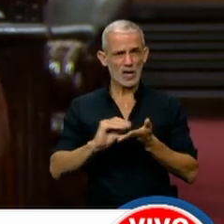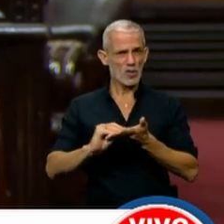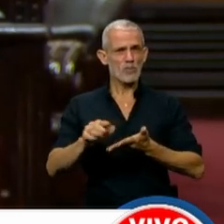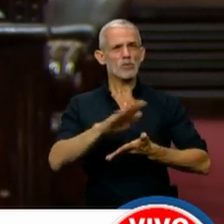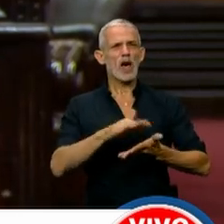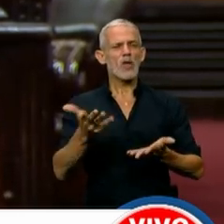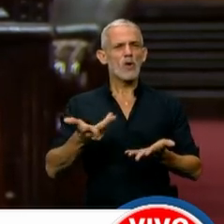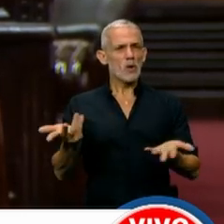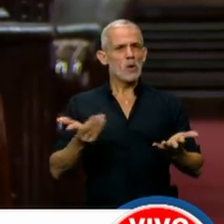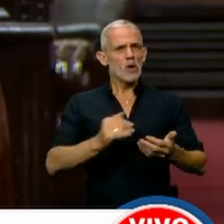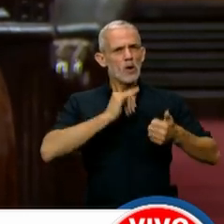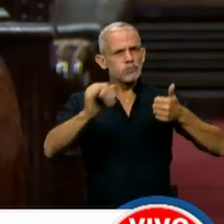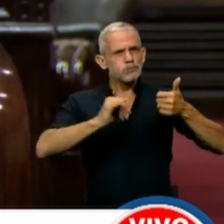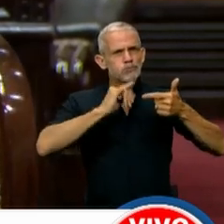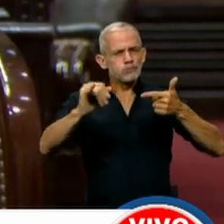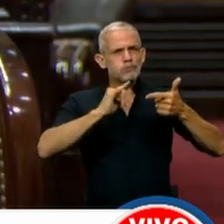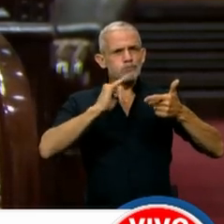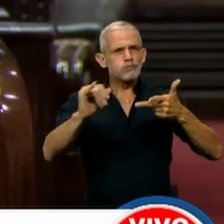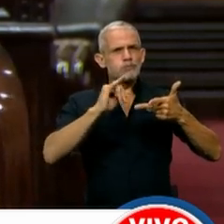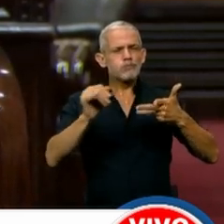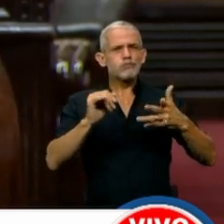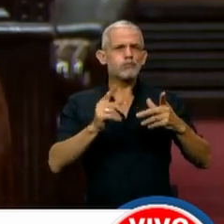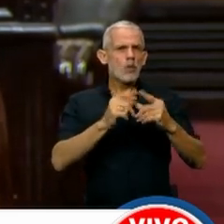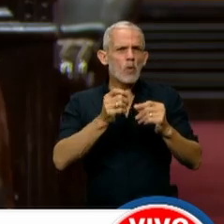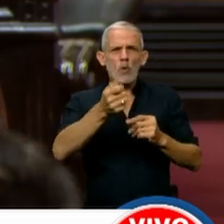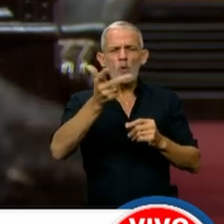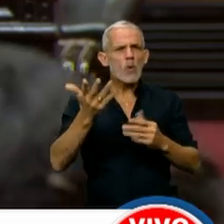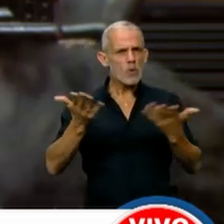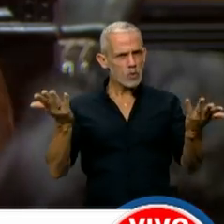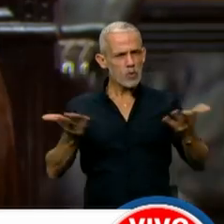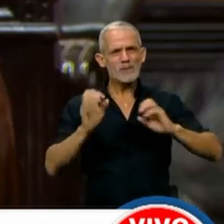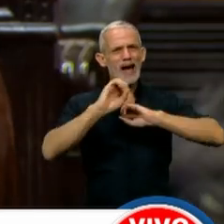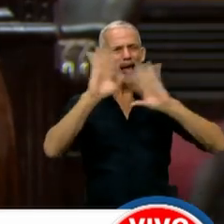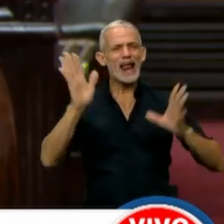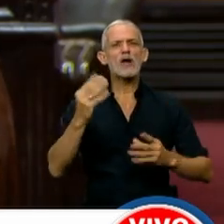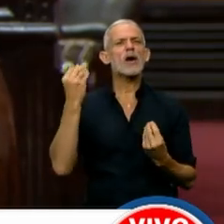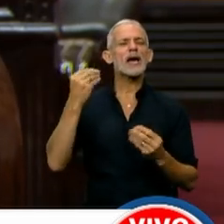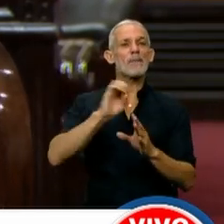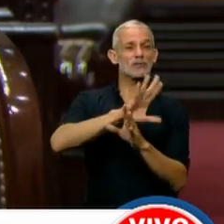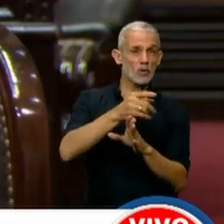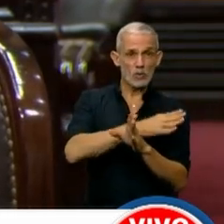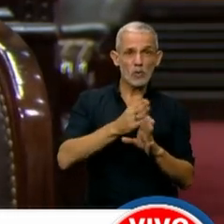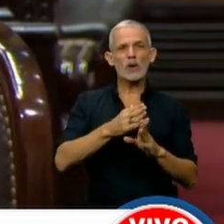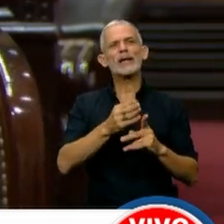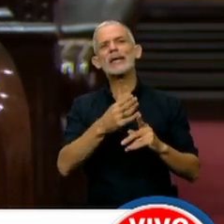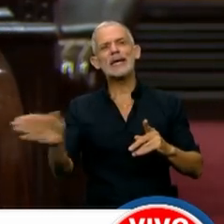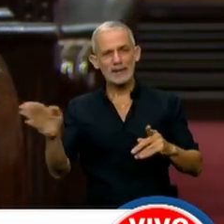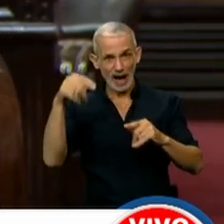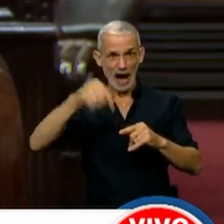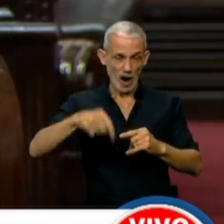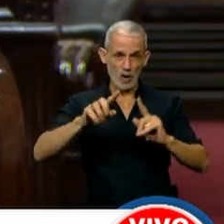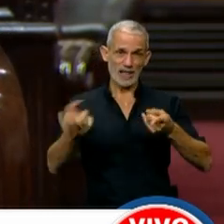han tirado sobre la mesa números muy claros de lo que está pasando de lo que pasó y de lo que está pasando